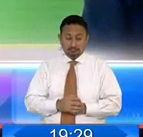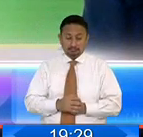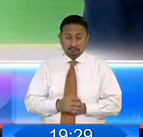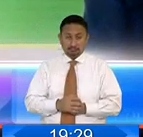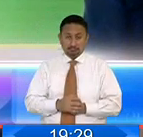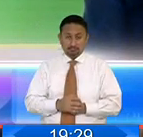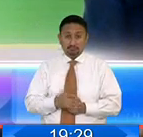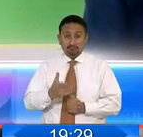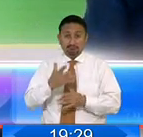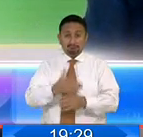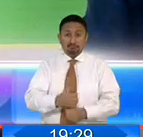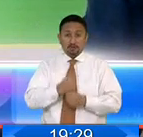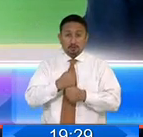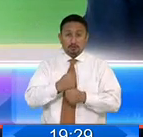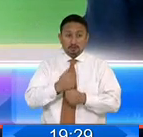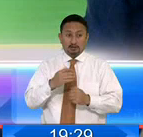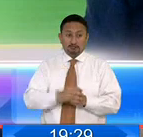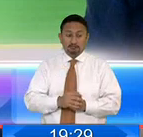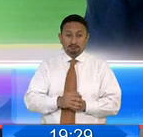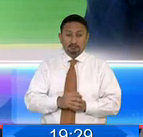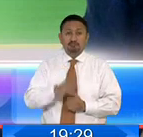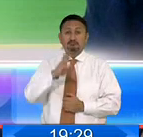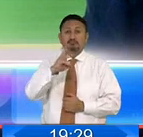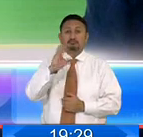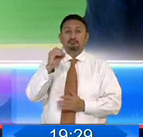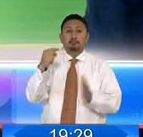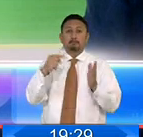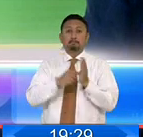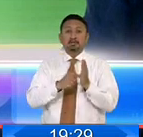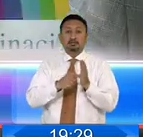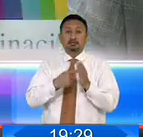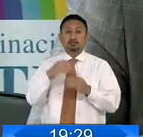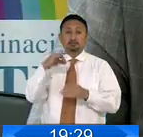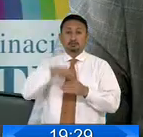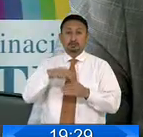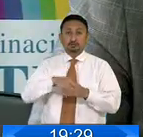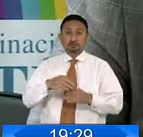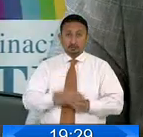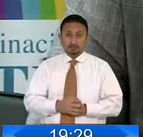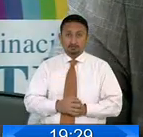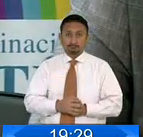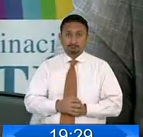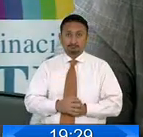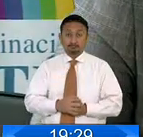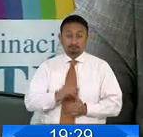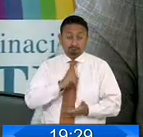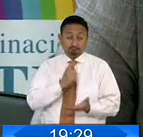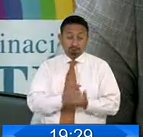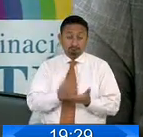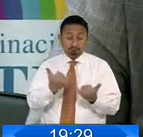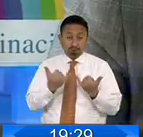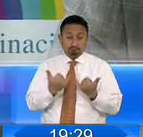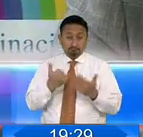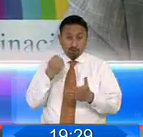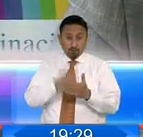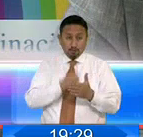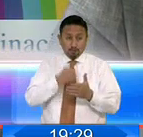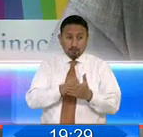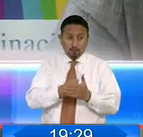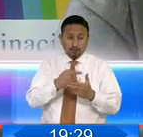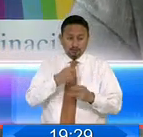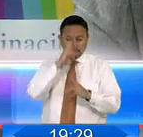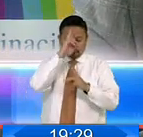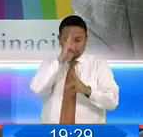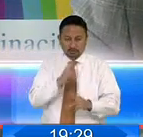se recuperarían como 60.000 y pico de votos y den por hecho que nosotros no descansaremos hasta que se